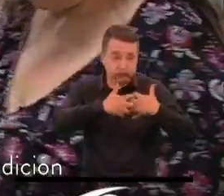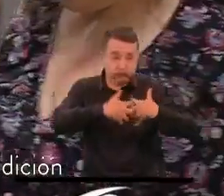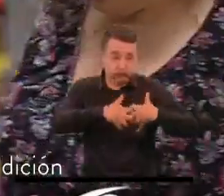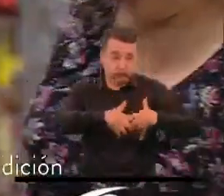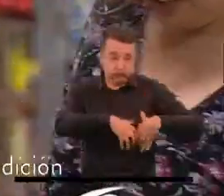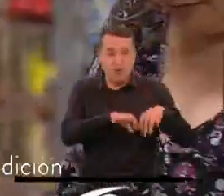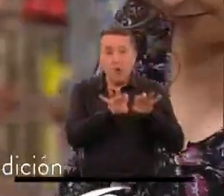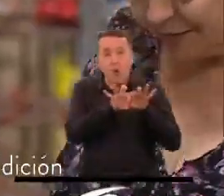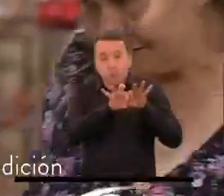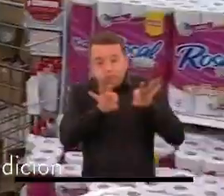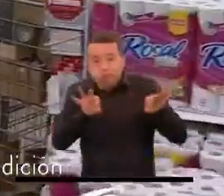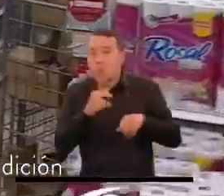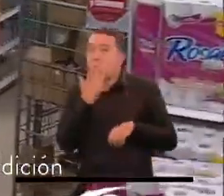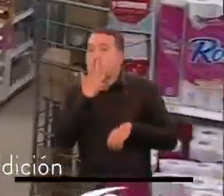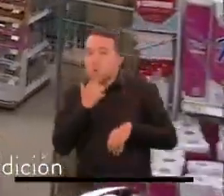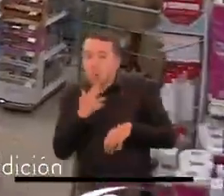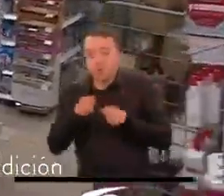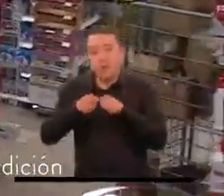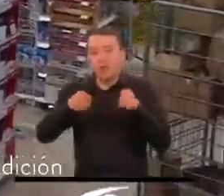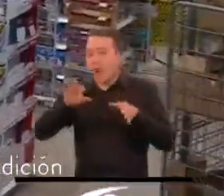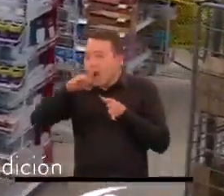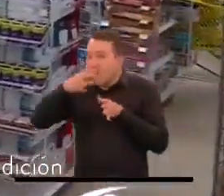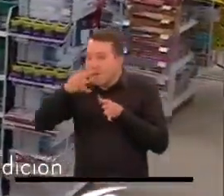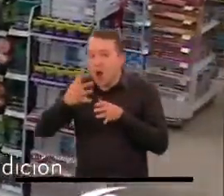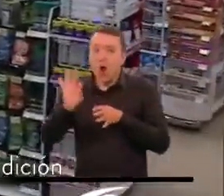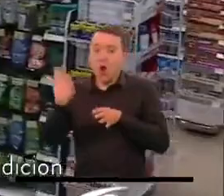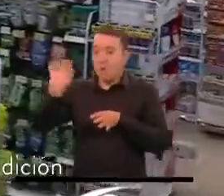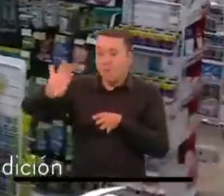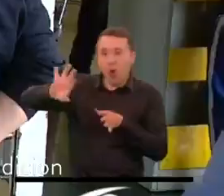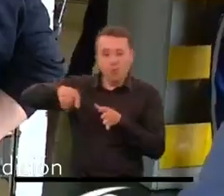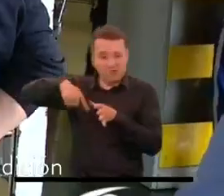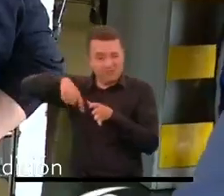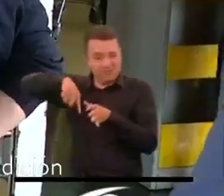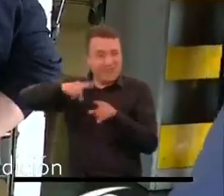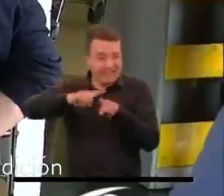embutidos, dulces, snacks y polvos para preparaciones, cuya tarifa sería del 10%.